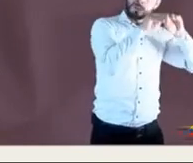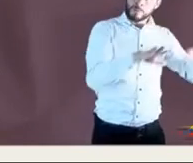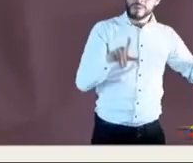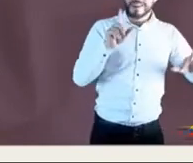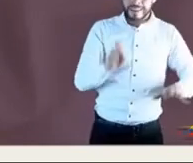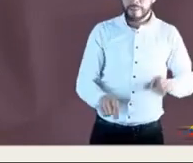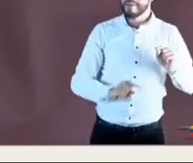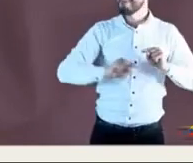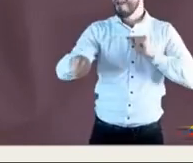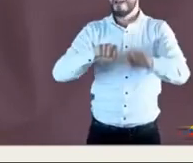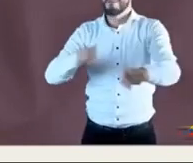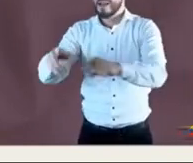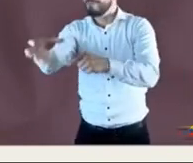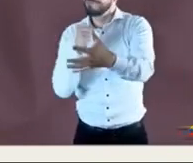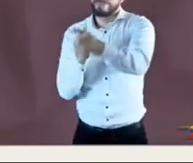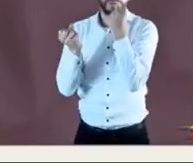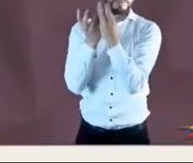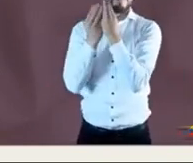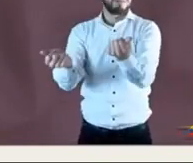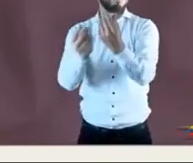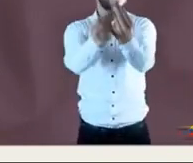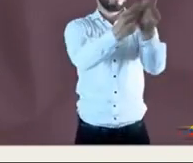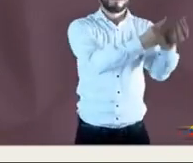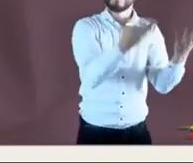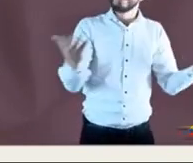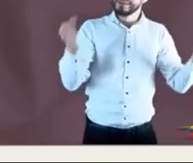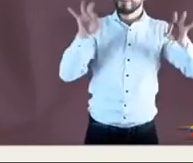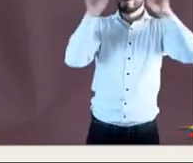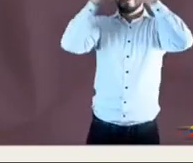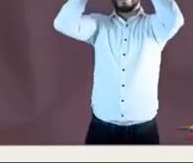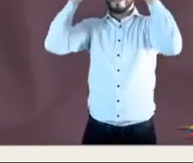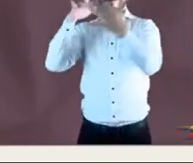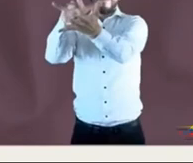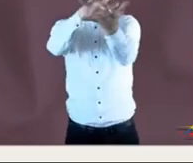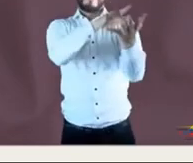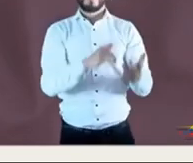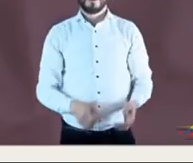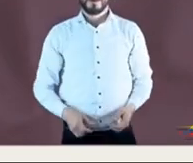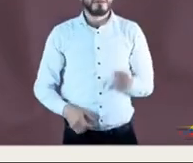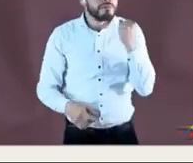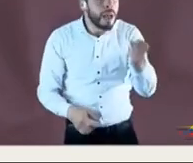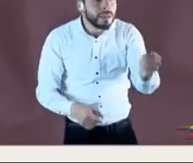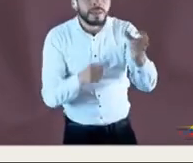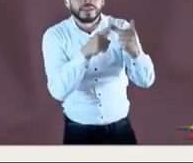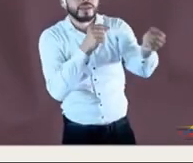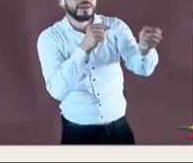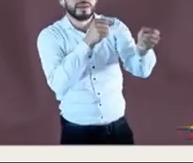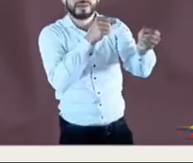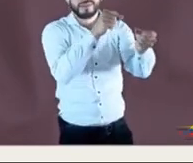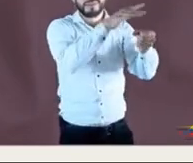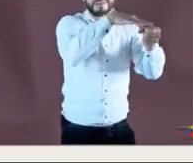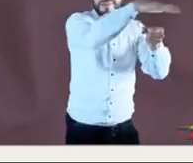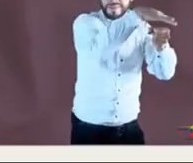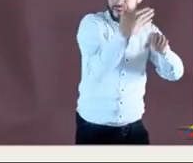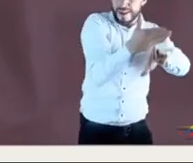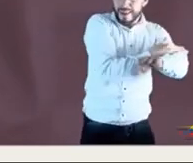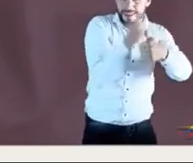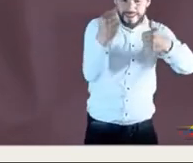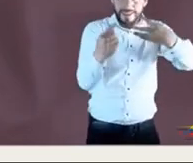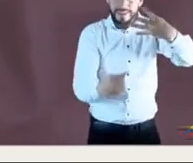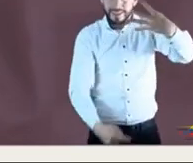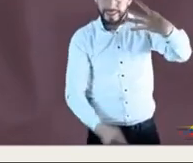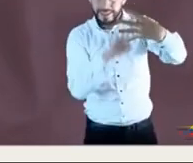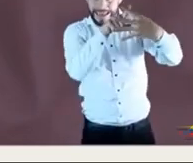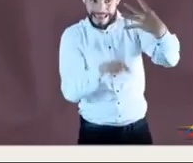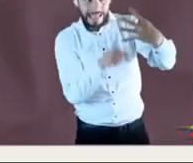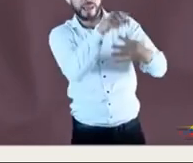despliegue y la acción integral del Estado, especialmente en estas zonas más vulnerables de las que hemos hablado y que son afectadas por la violencia